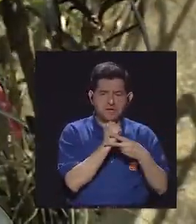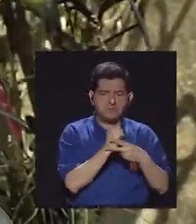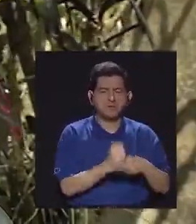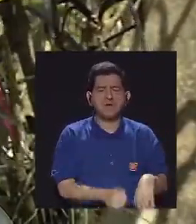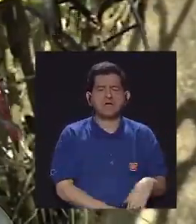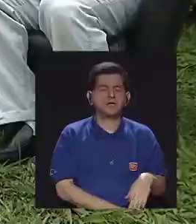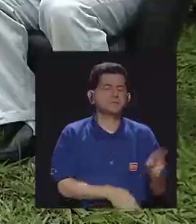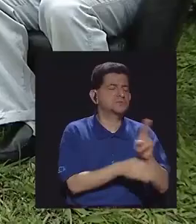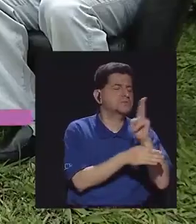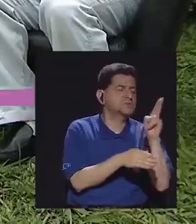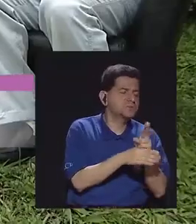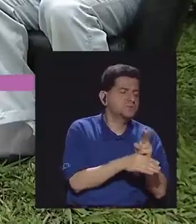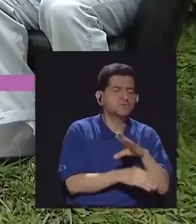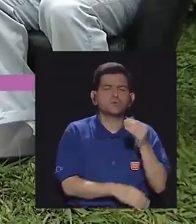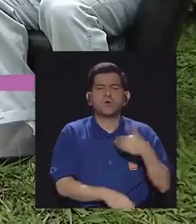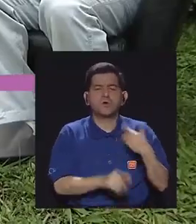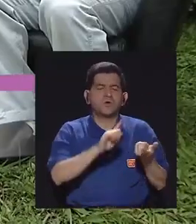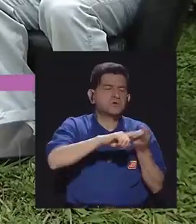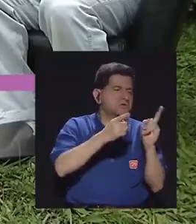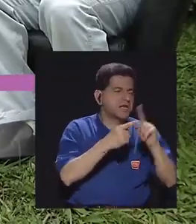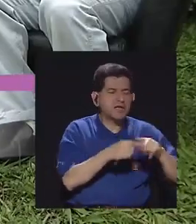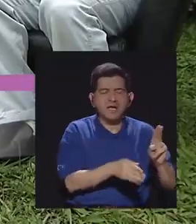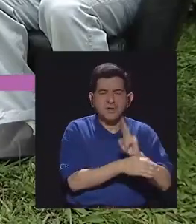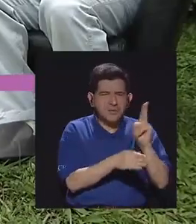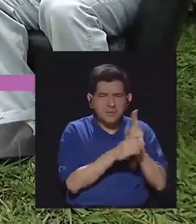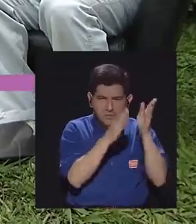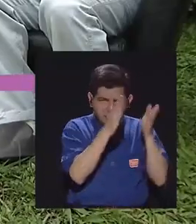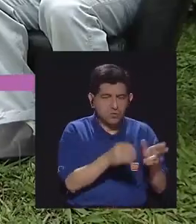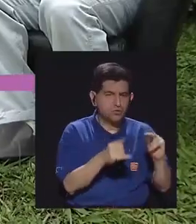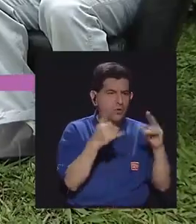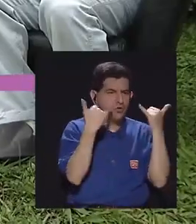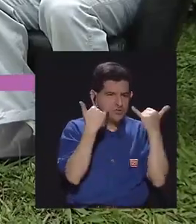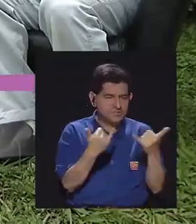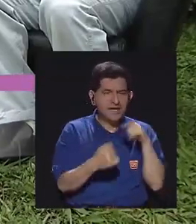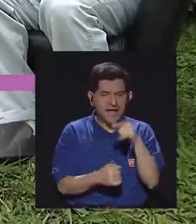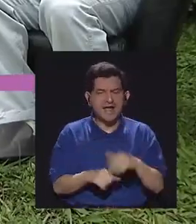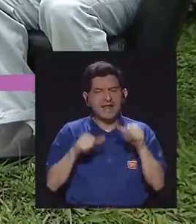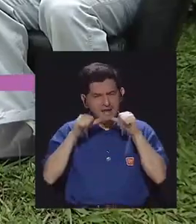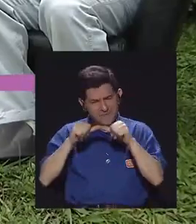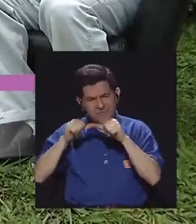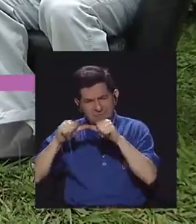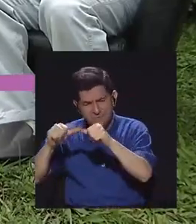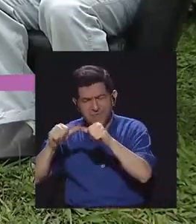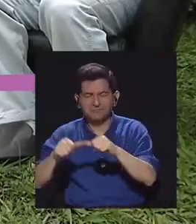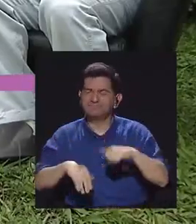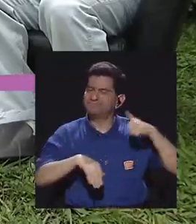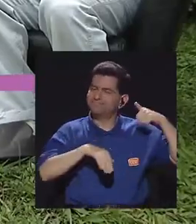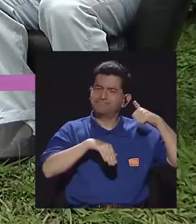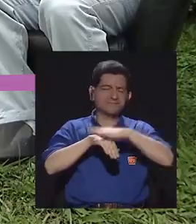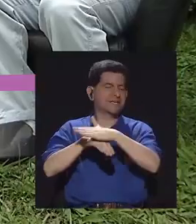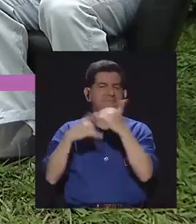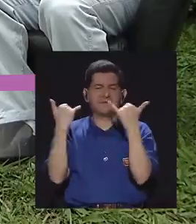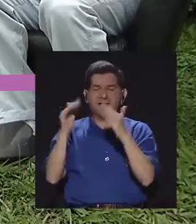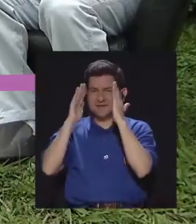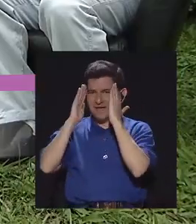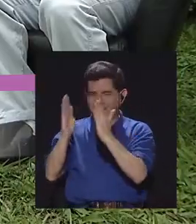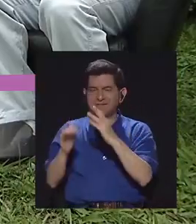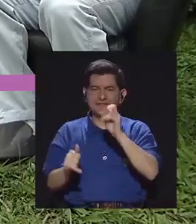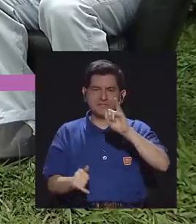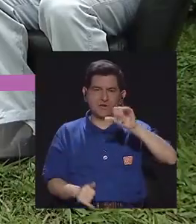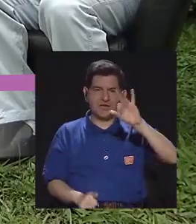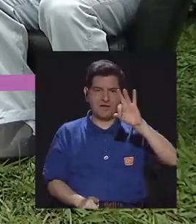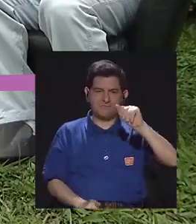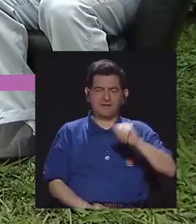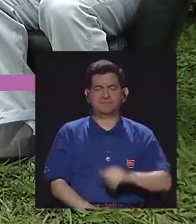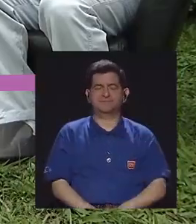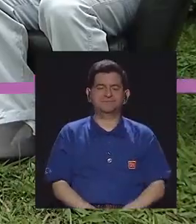probó o que tiene amigos consumidores, sino que ya está consumiendo, entonces ya se refiere a la parte de atención del